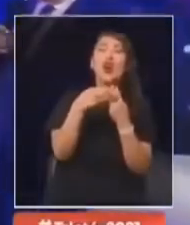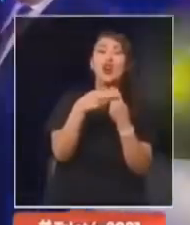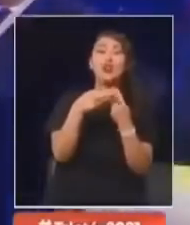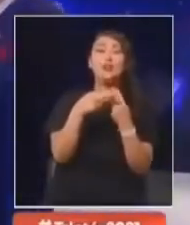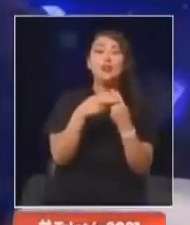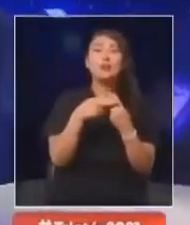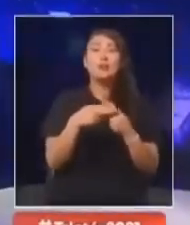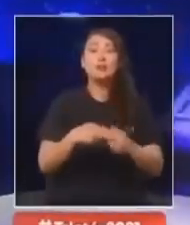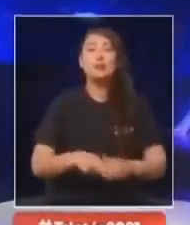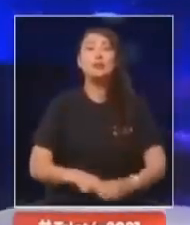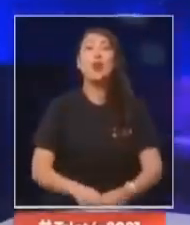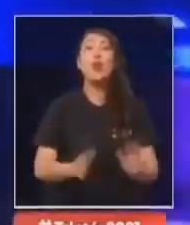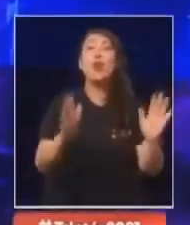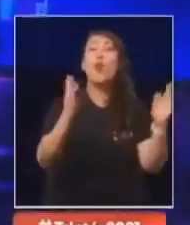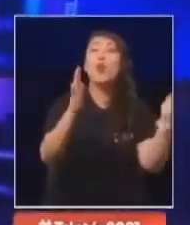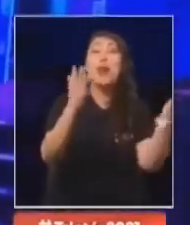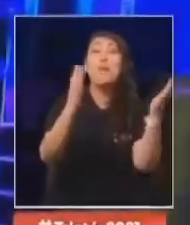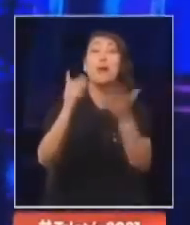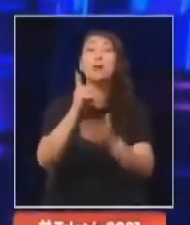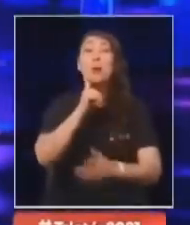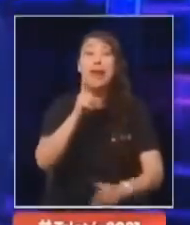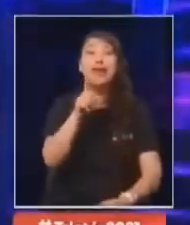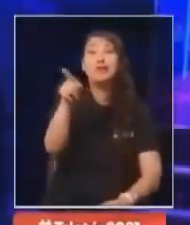Ah, no.